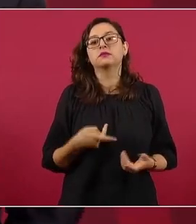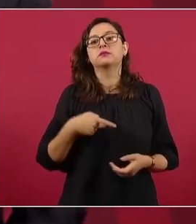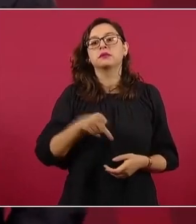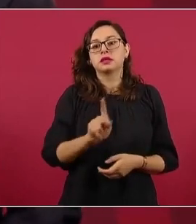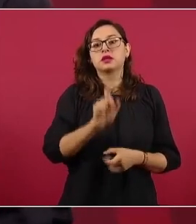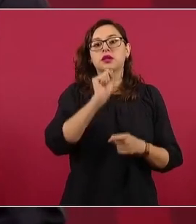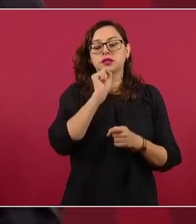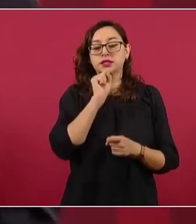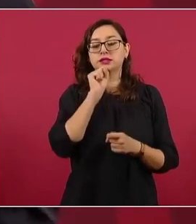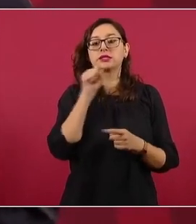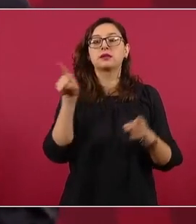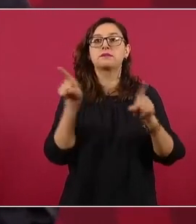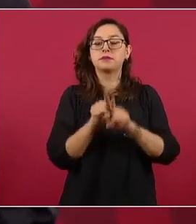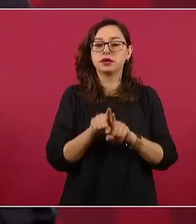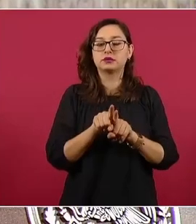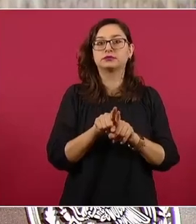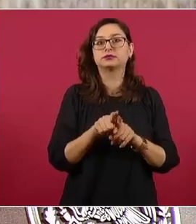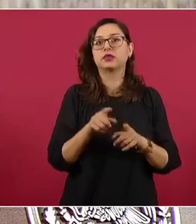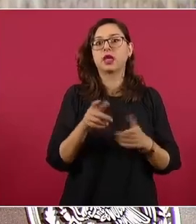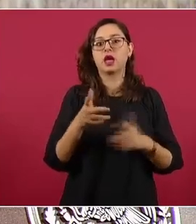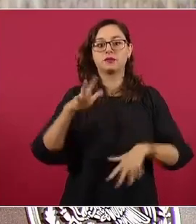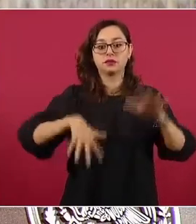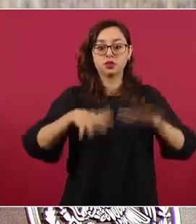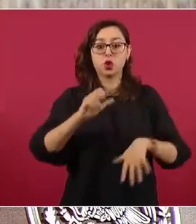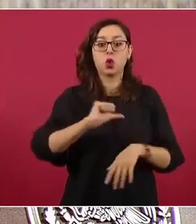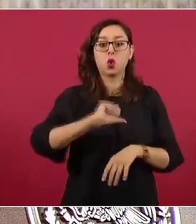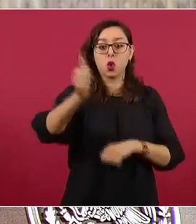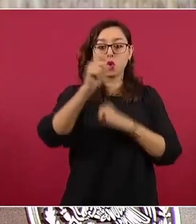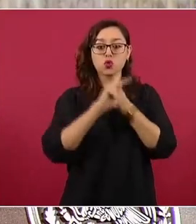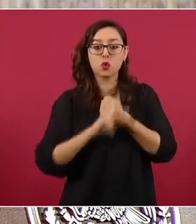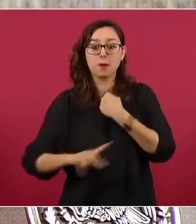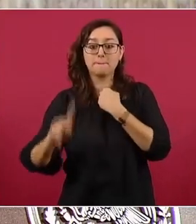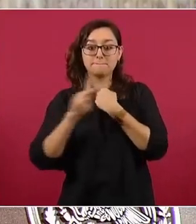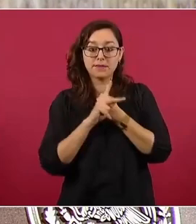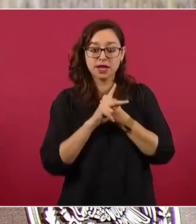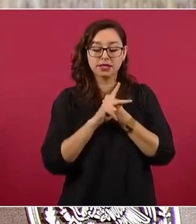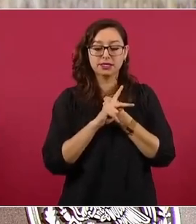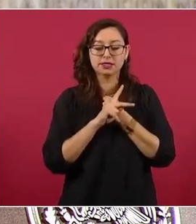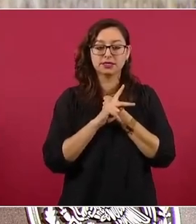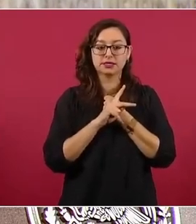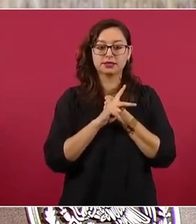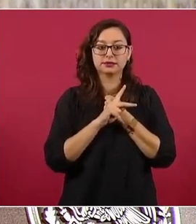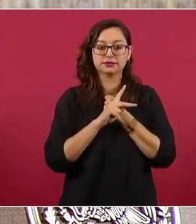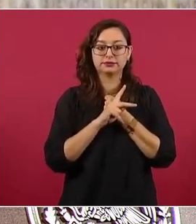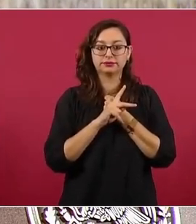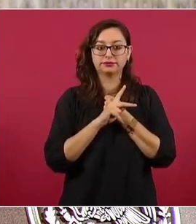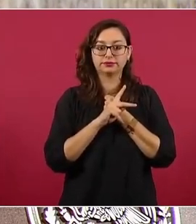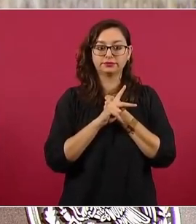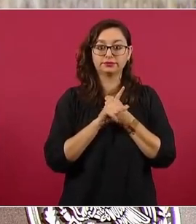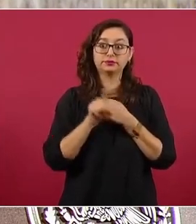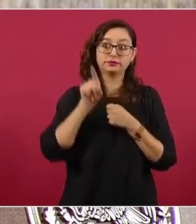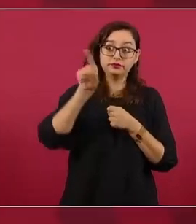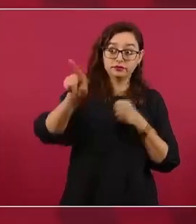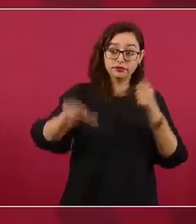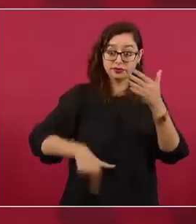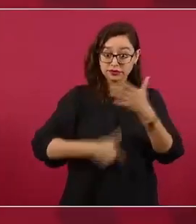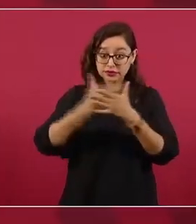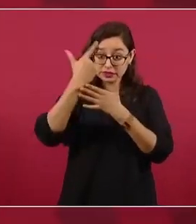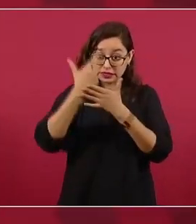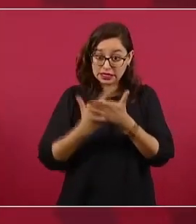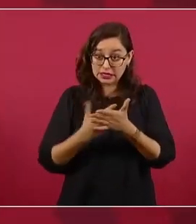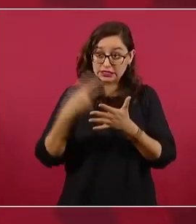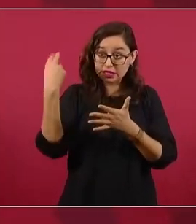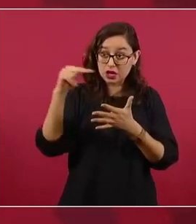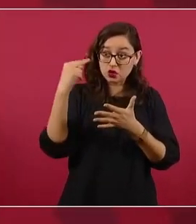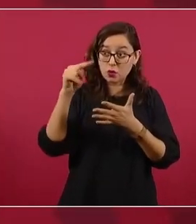cuando otro país, de manera pública, introduce en su lista de personas